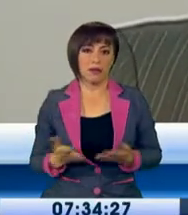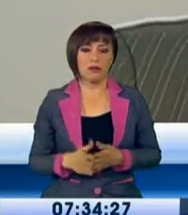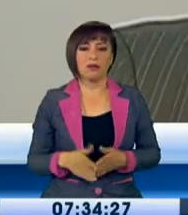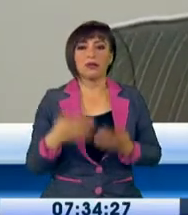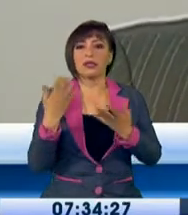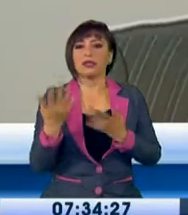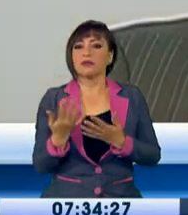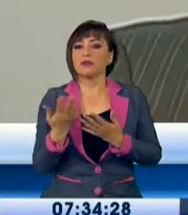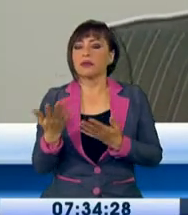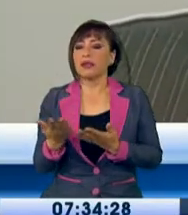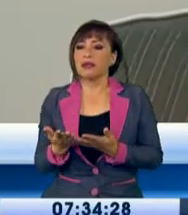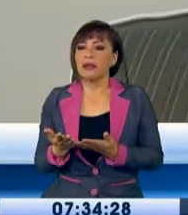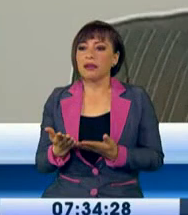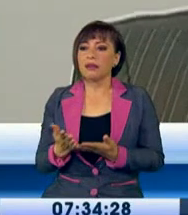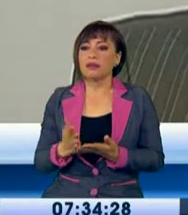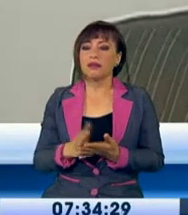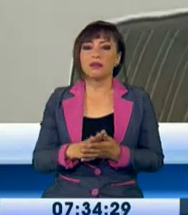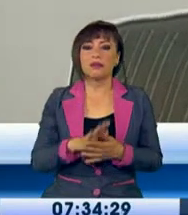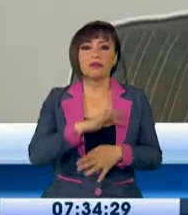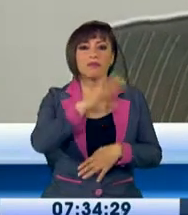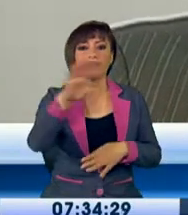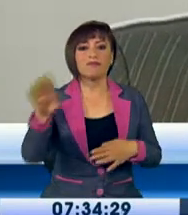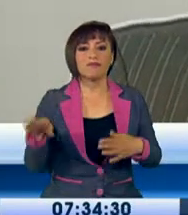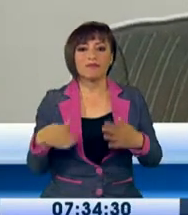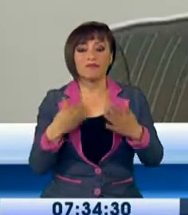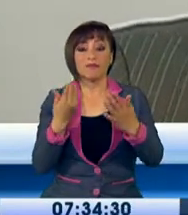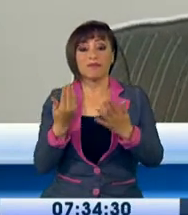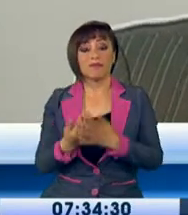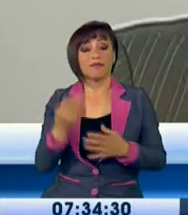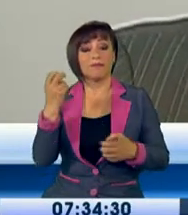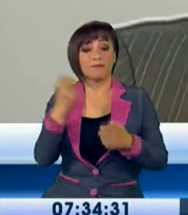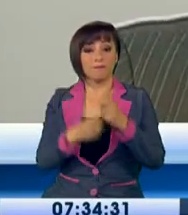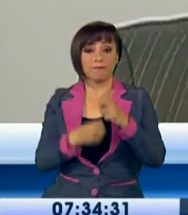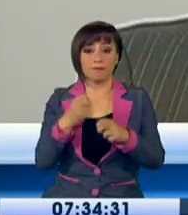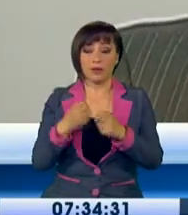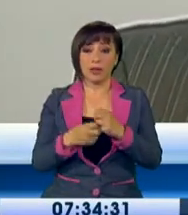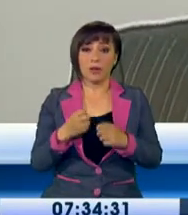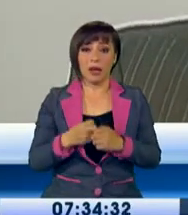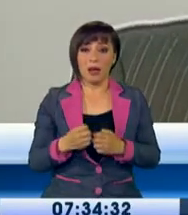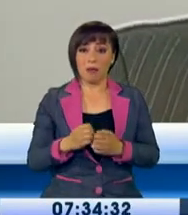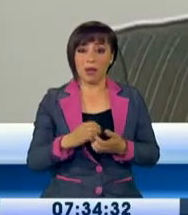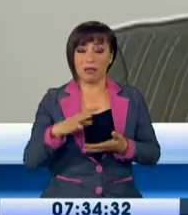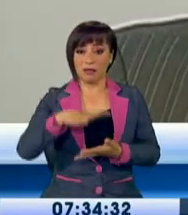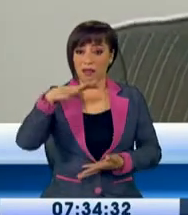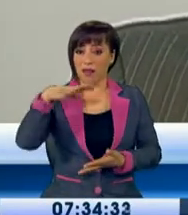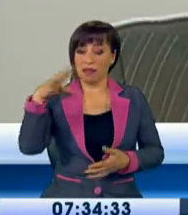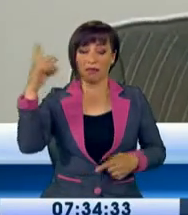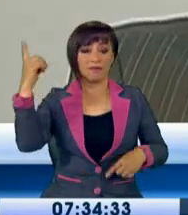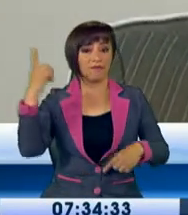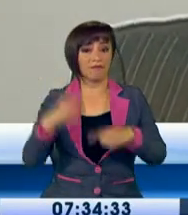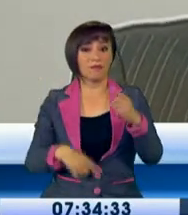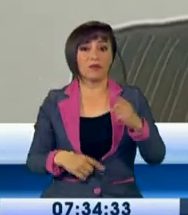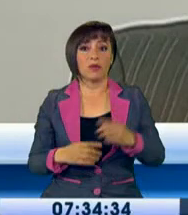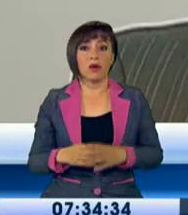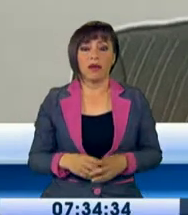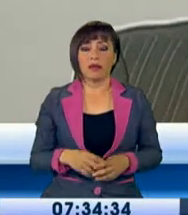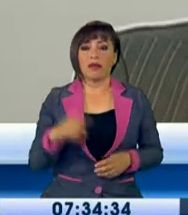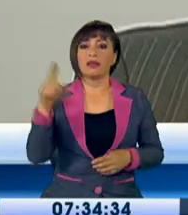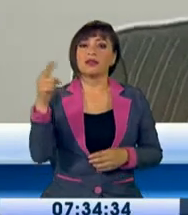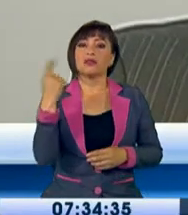América Latina no es la excepción y ha reducido la expectativa de crecimiento de la región de 2,2 a apenas